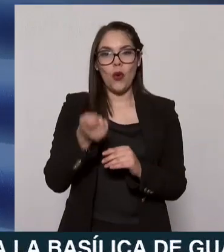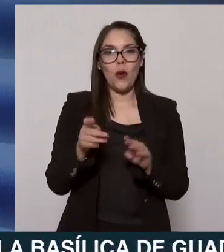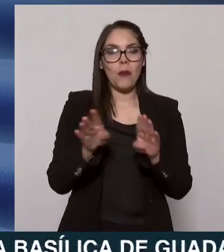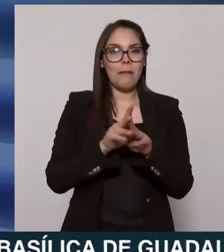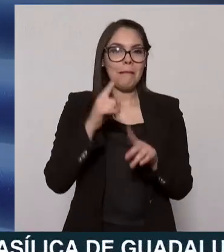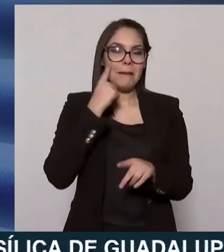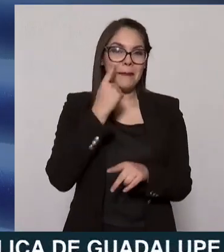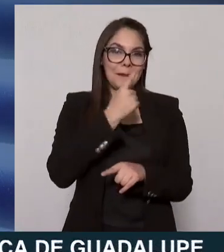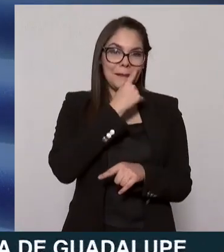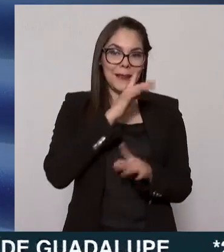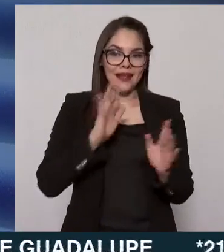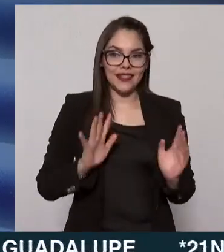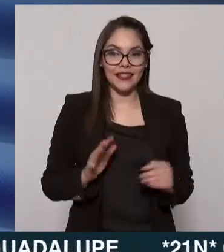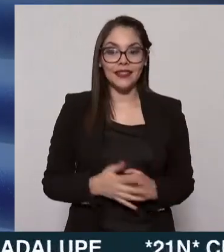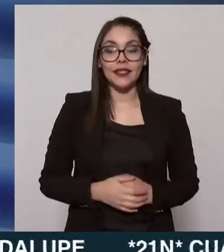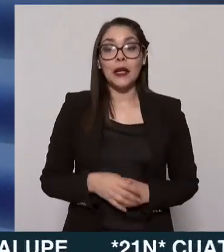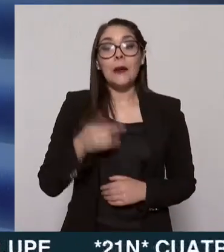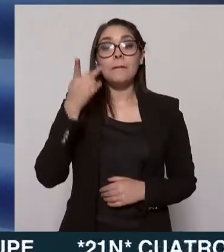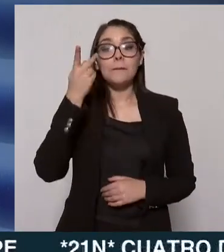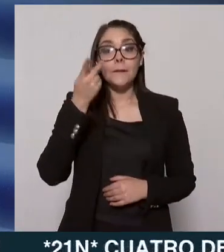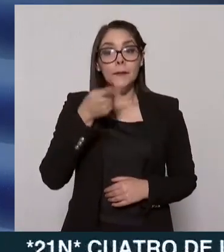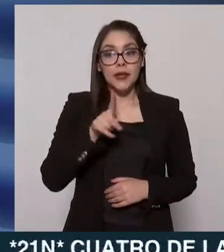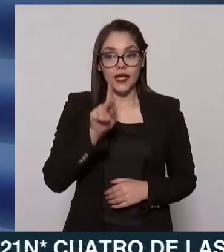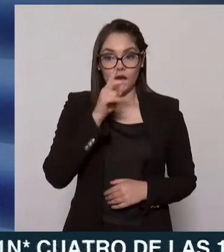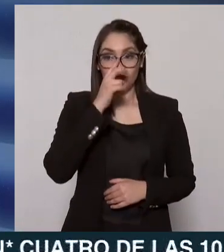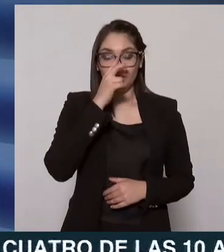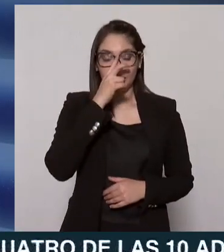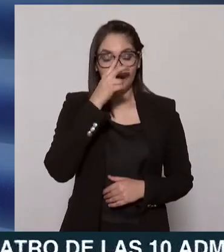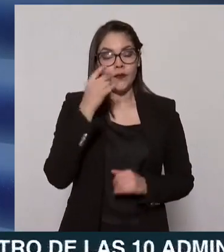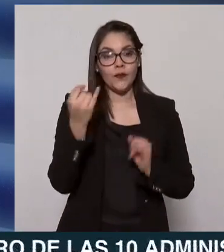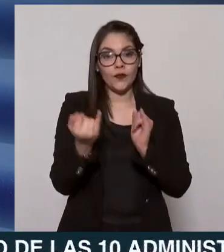asunto, ¿no es cierto? Aunque hay otras,